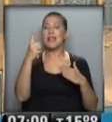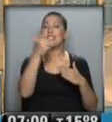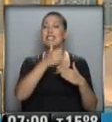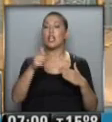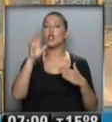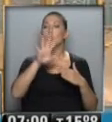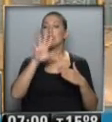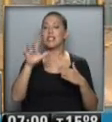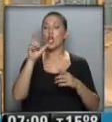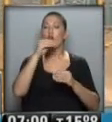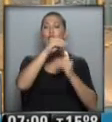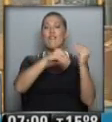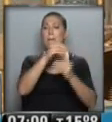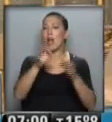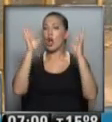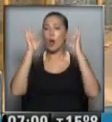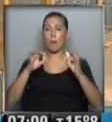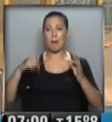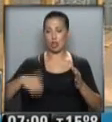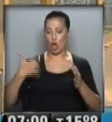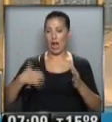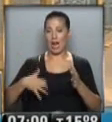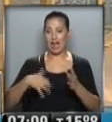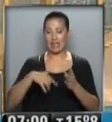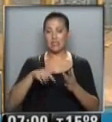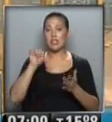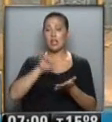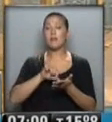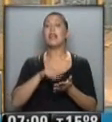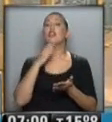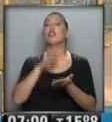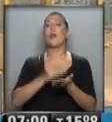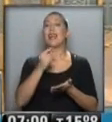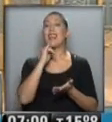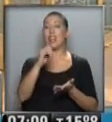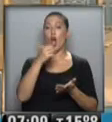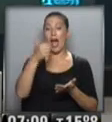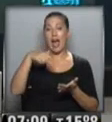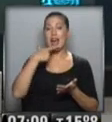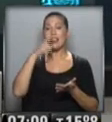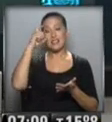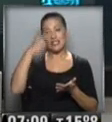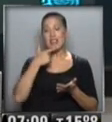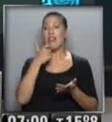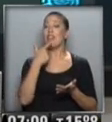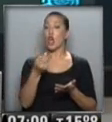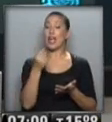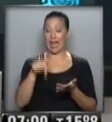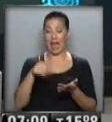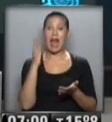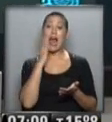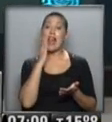52.655 familias de todo el país. De acuerdo a lo que detalló la ANSES, informó también que por la tarde se va a realizar